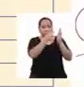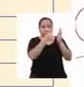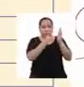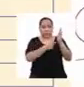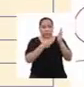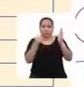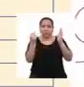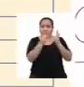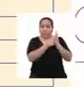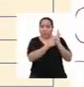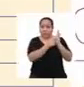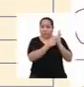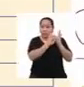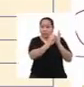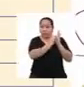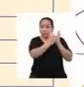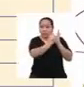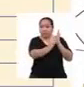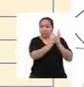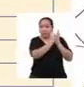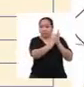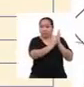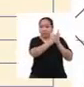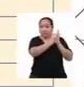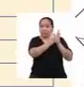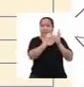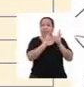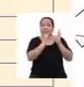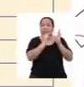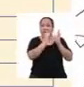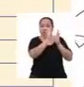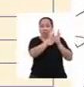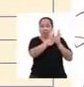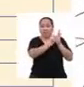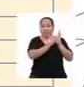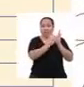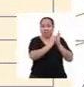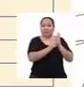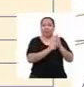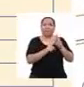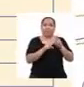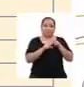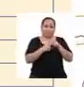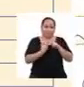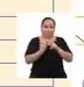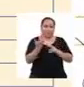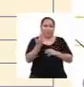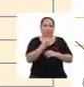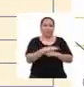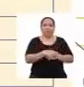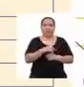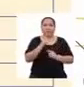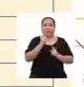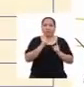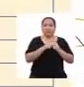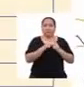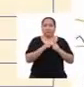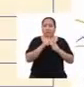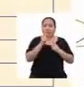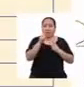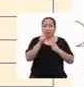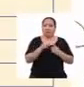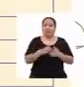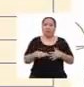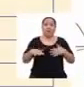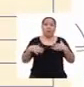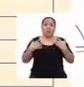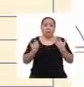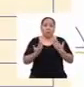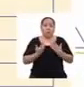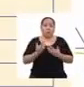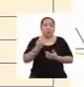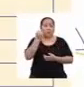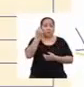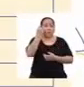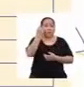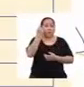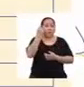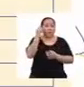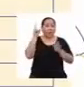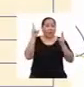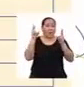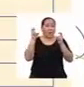tomamos nota al lado. Exacto. Empecemos. 1. ¿Se puede identificar el tema del